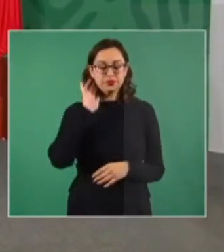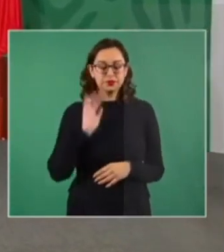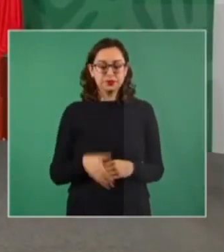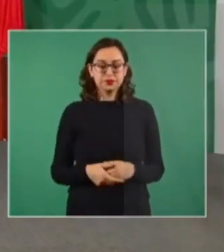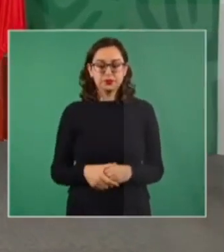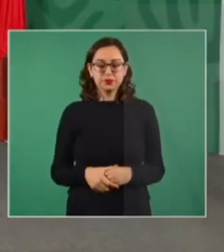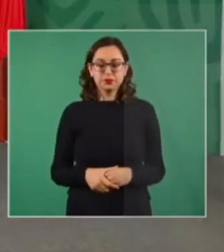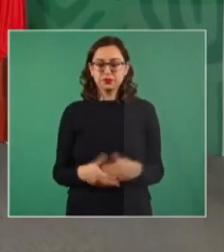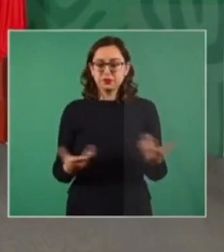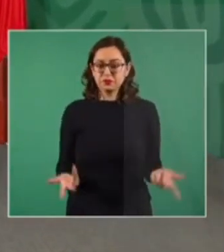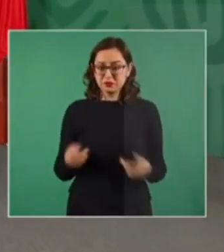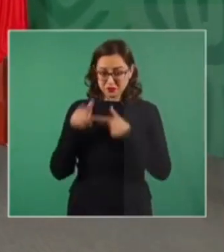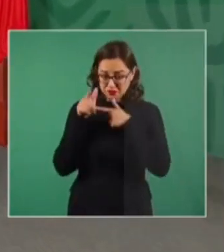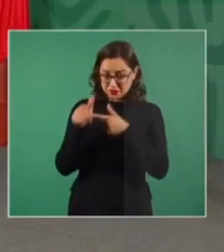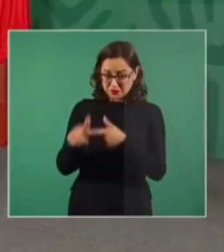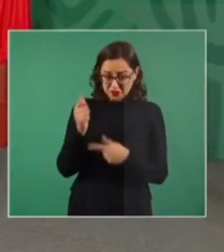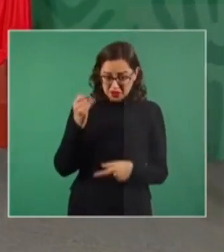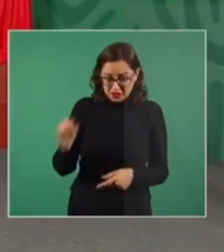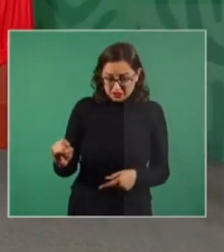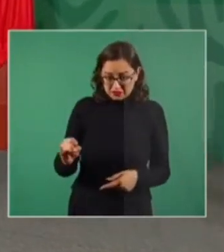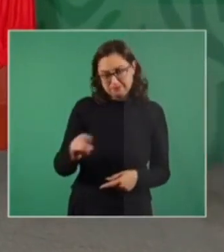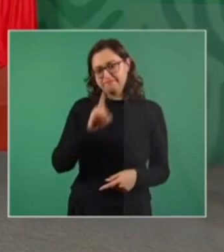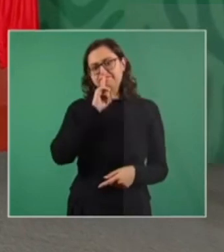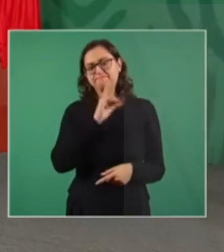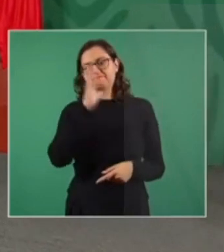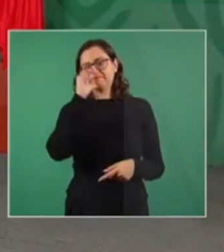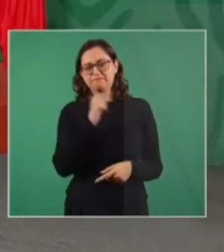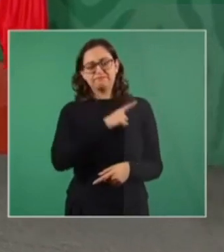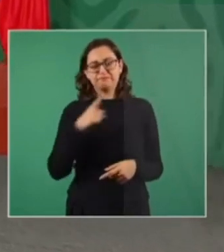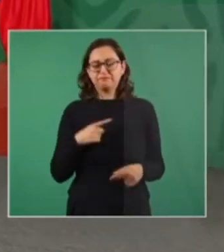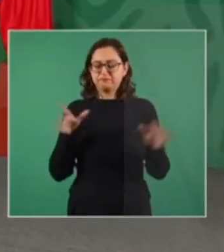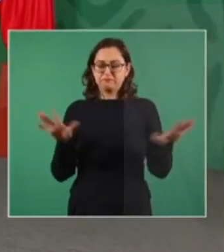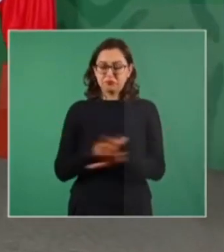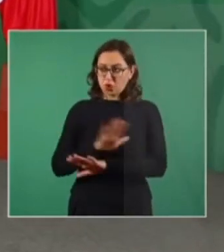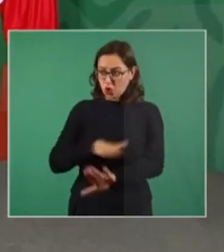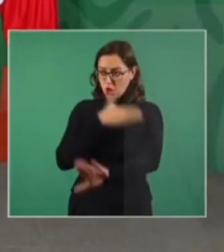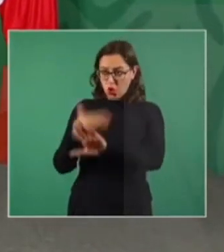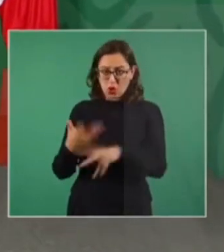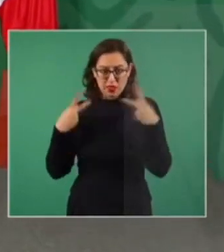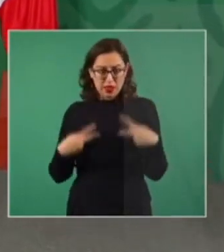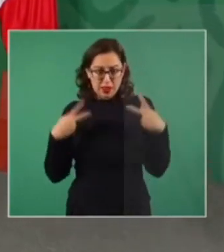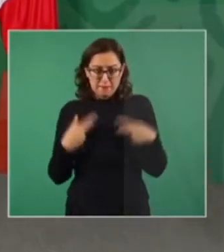Entonces no pueden estar ahí. Tiene que haber un cambio. No es un asunto personal.